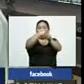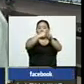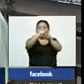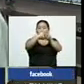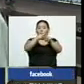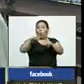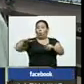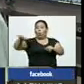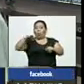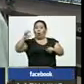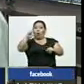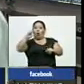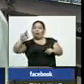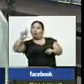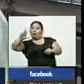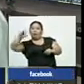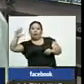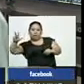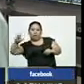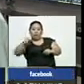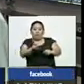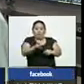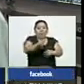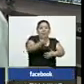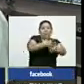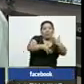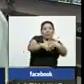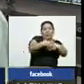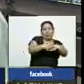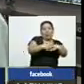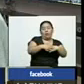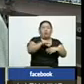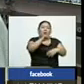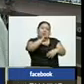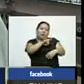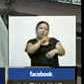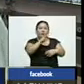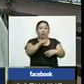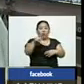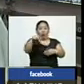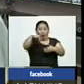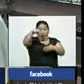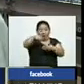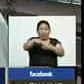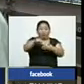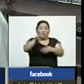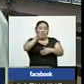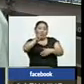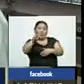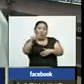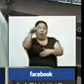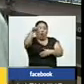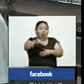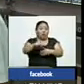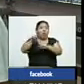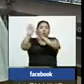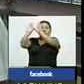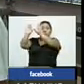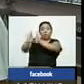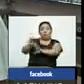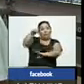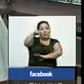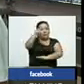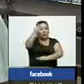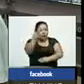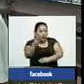la zona oriental, 33 en sectores costeros y 31, 32 en los bajos interiores. Estas son las condiciones atmosféricas para este